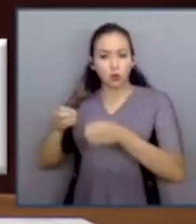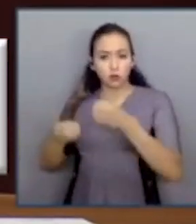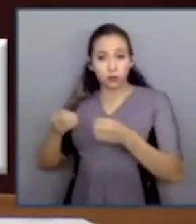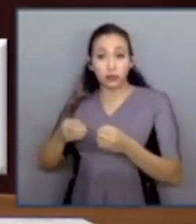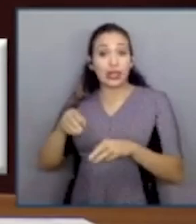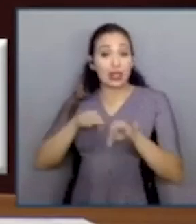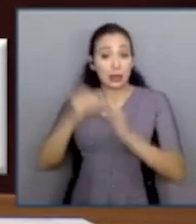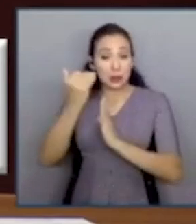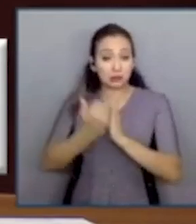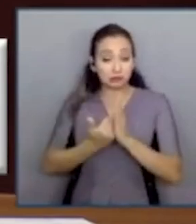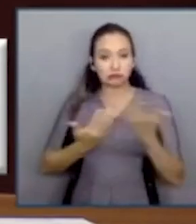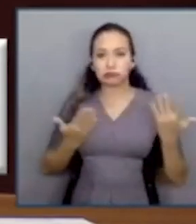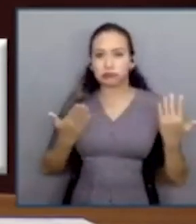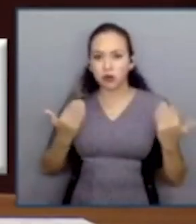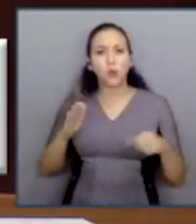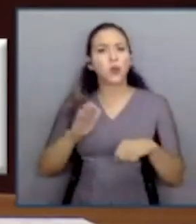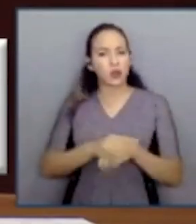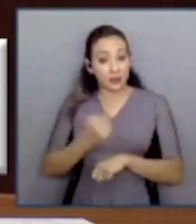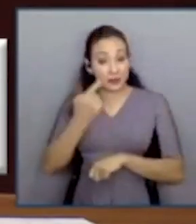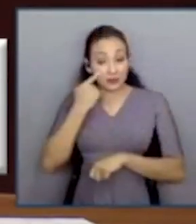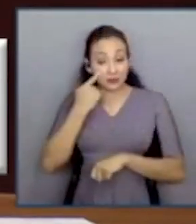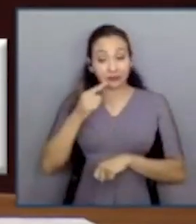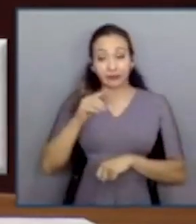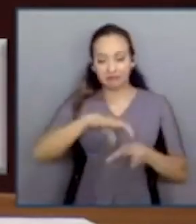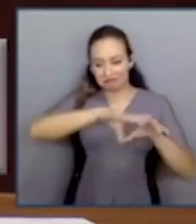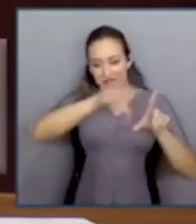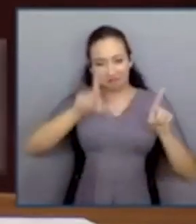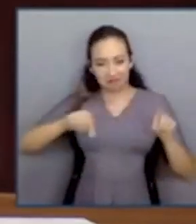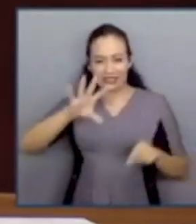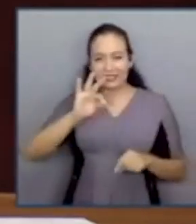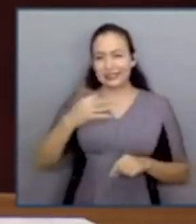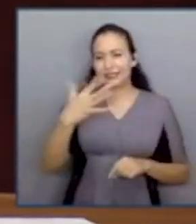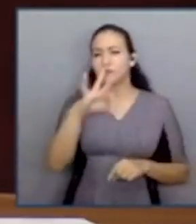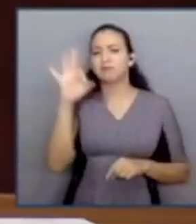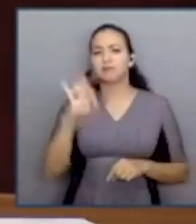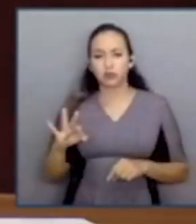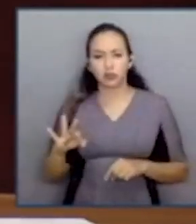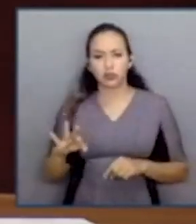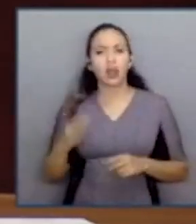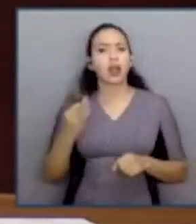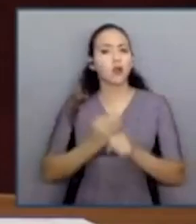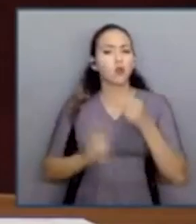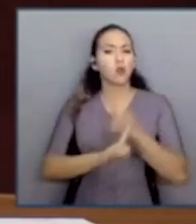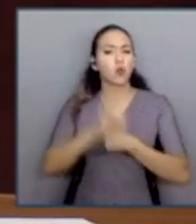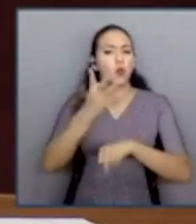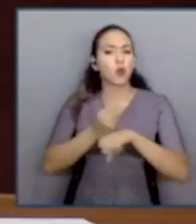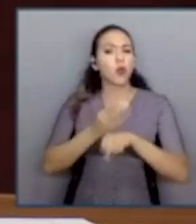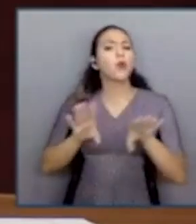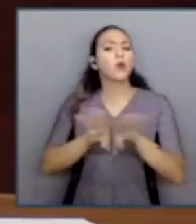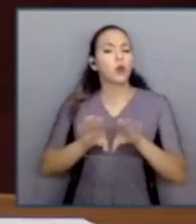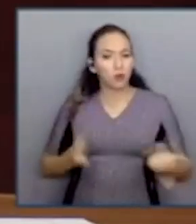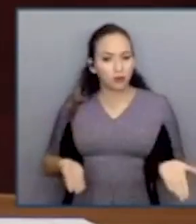menos 75 por por decir un número cerrado se resuelve ahora en los